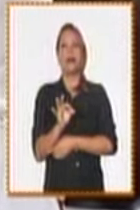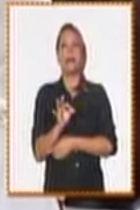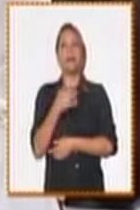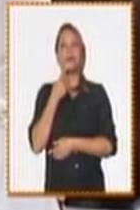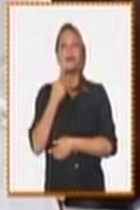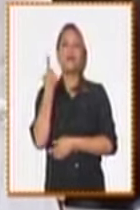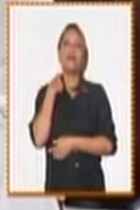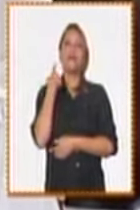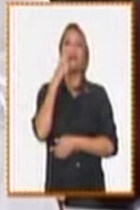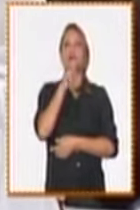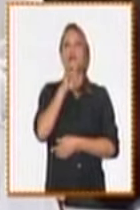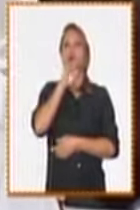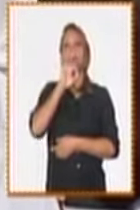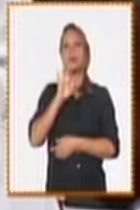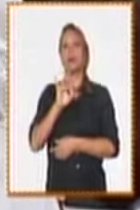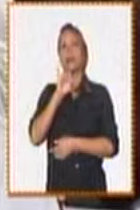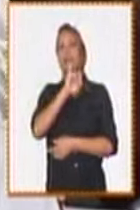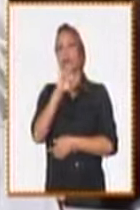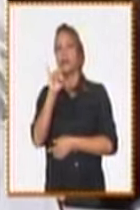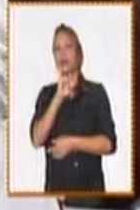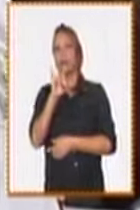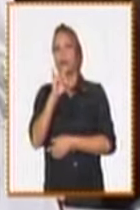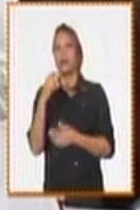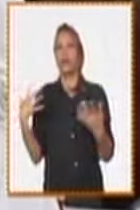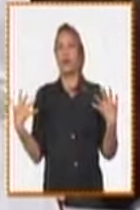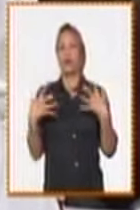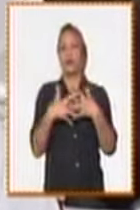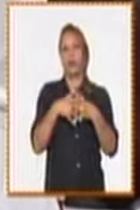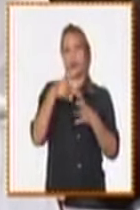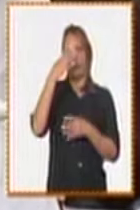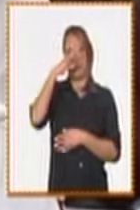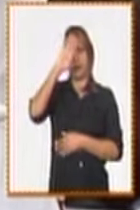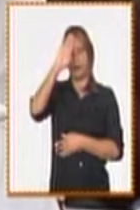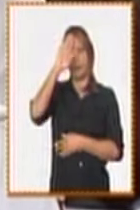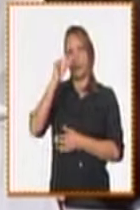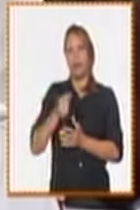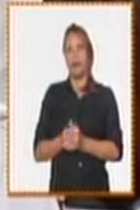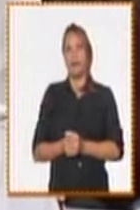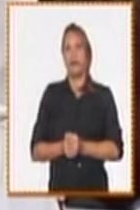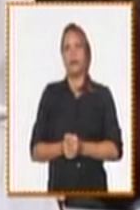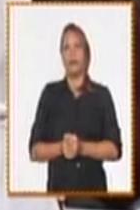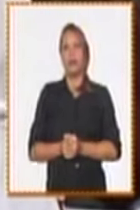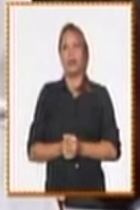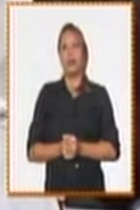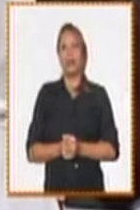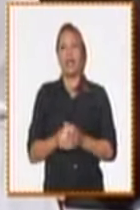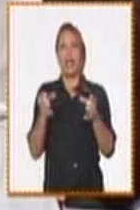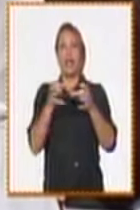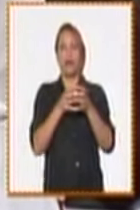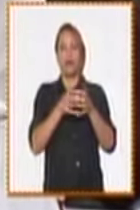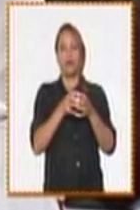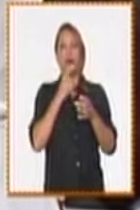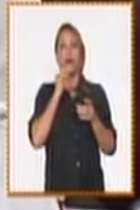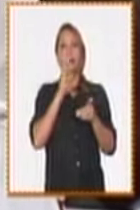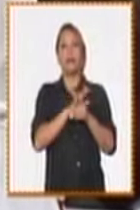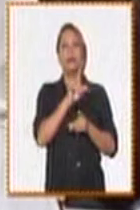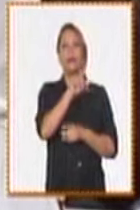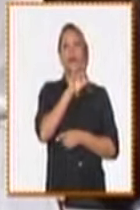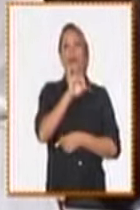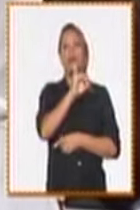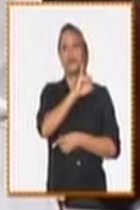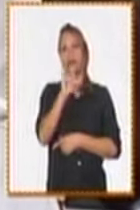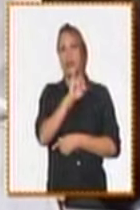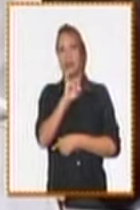año 1866, que ya hay una coincidencia en Cuba, que la conspiración se inicia en Bayamo en 1866. Lo